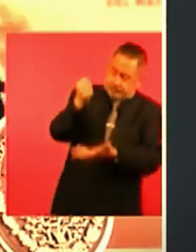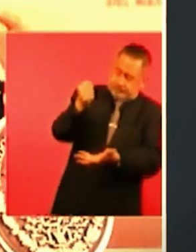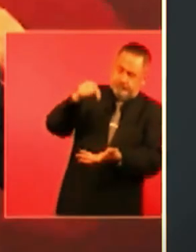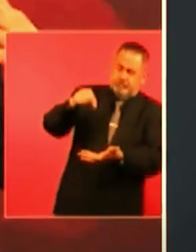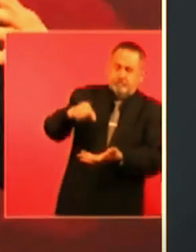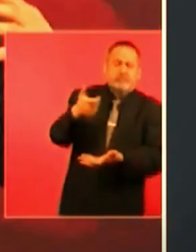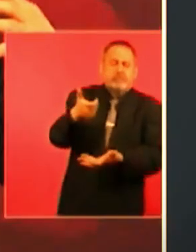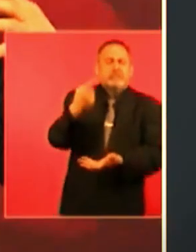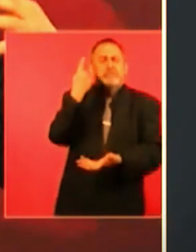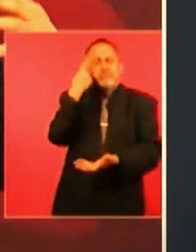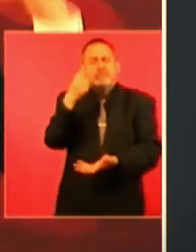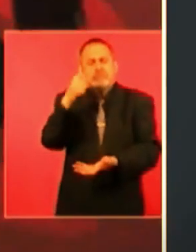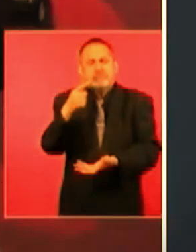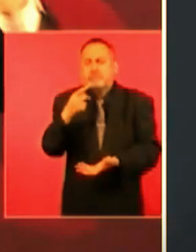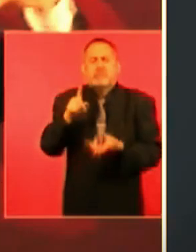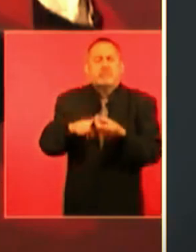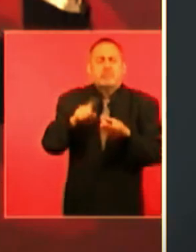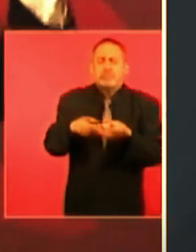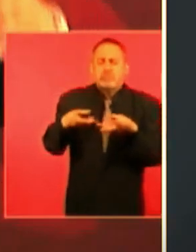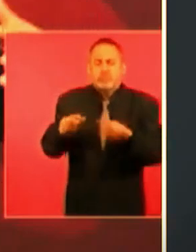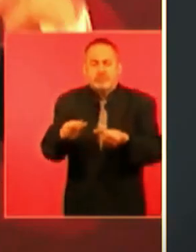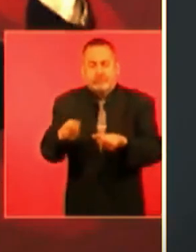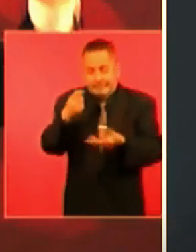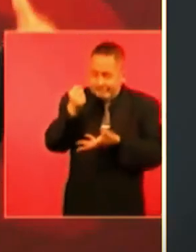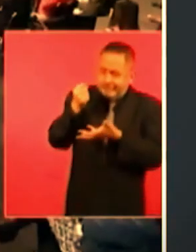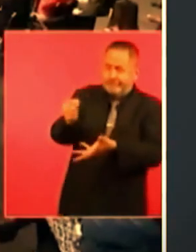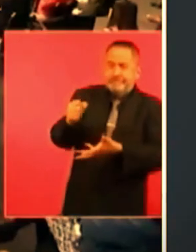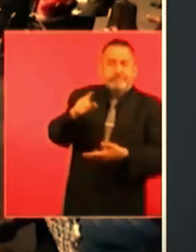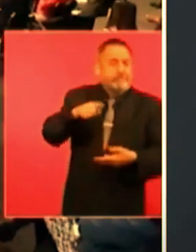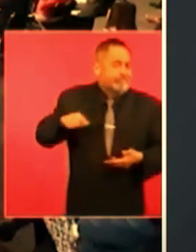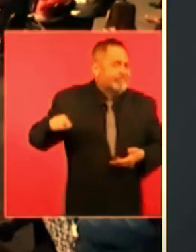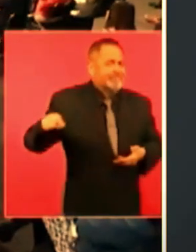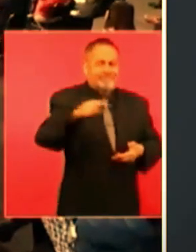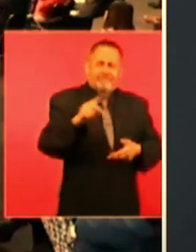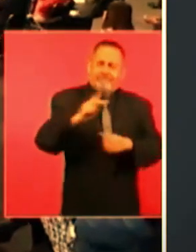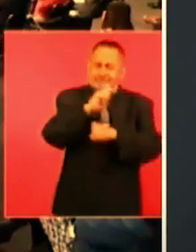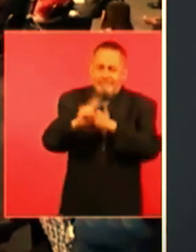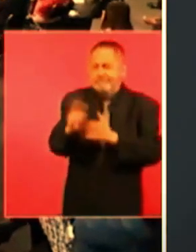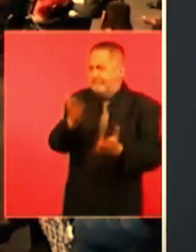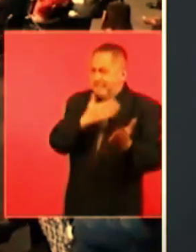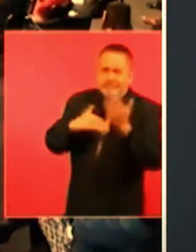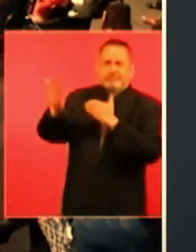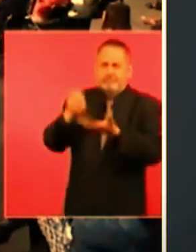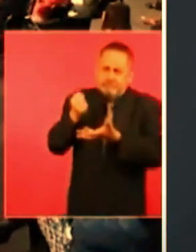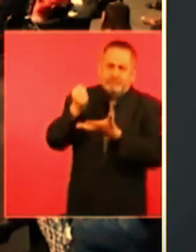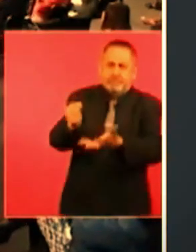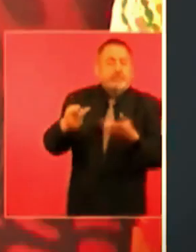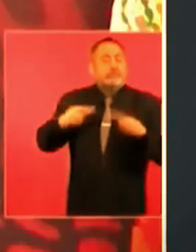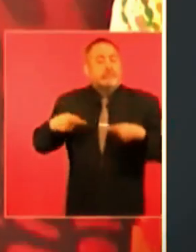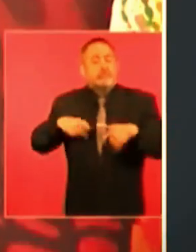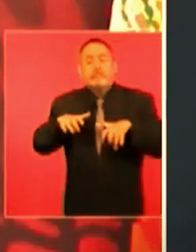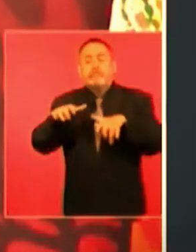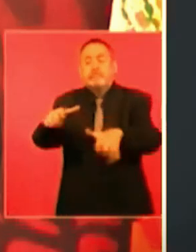de su partido, aprovechando el pleito con Milei. A mí le claro, porque el presidente puede decir, vean ese conservador